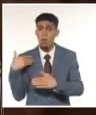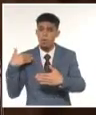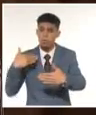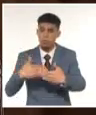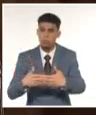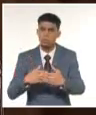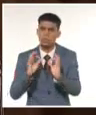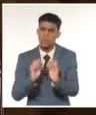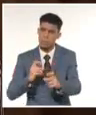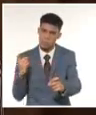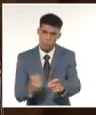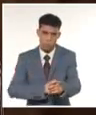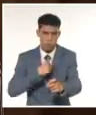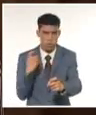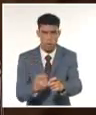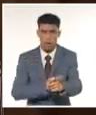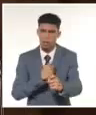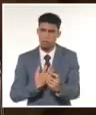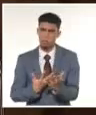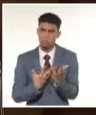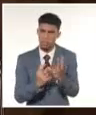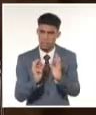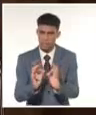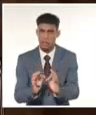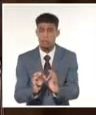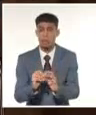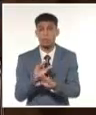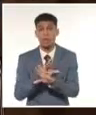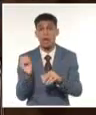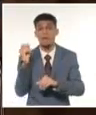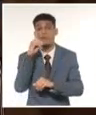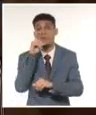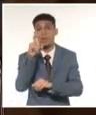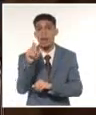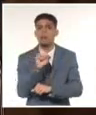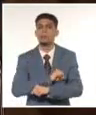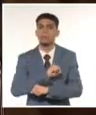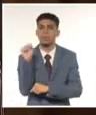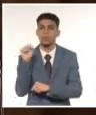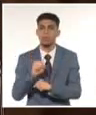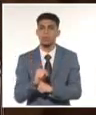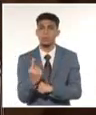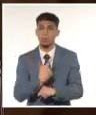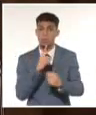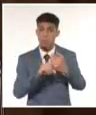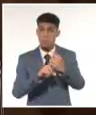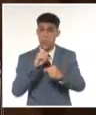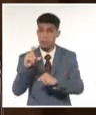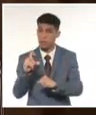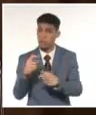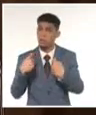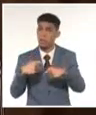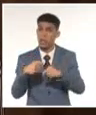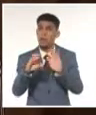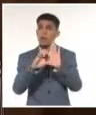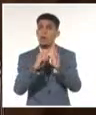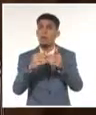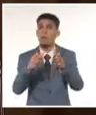convertir los reveses en victorias. Como partido, nos toca convocar a la movilización para